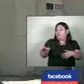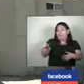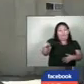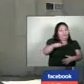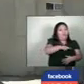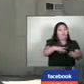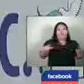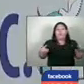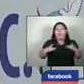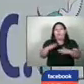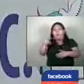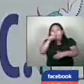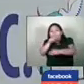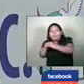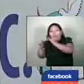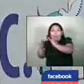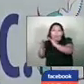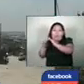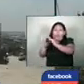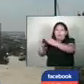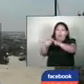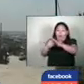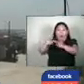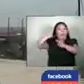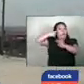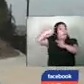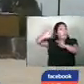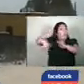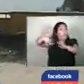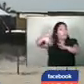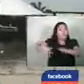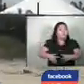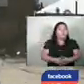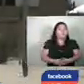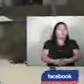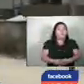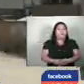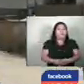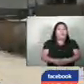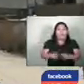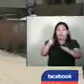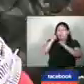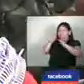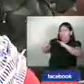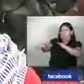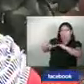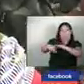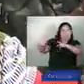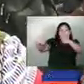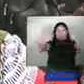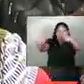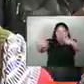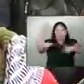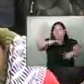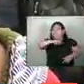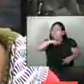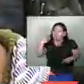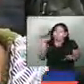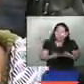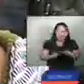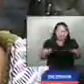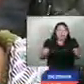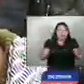El lugar donde se refugiaron está en un vecindario con alto índice delictivo. A nuestro alrededor se dan balaceras, asesinatos,